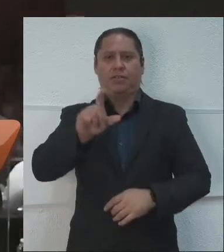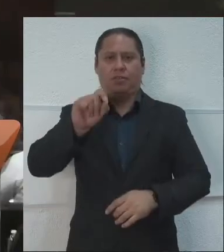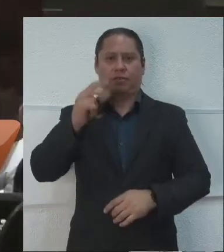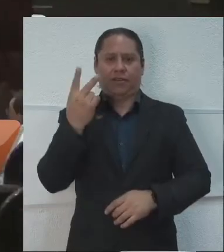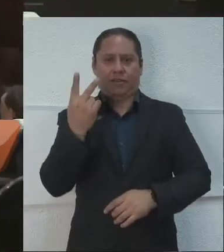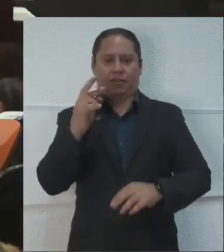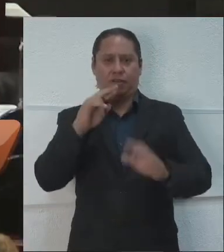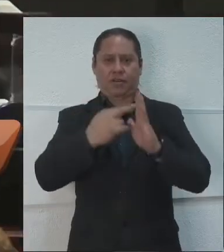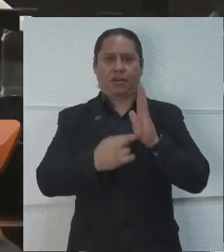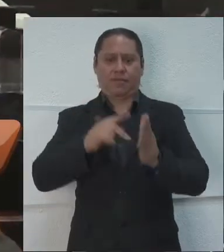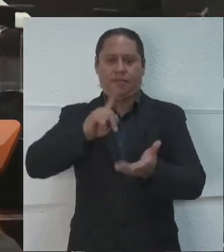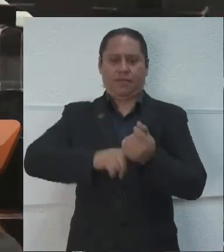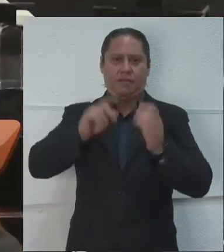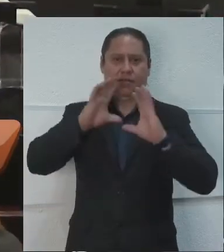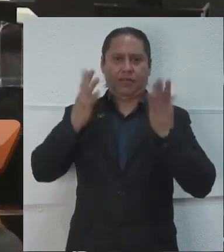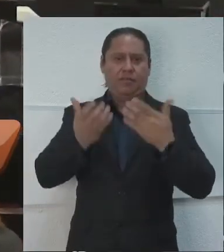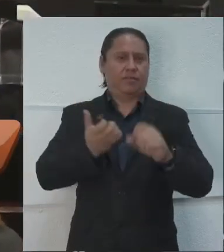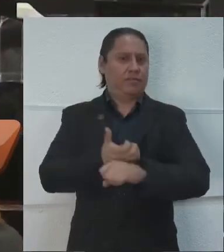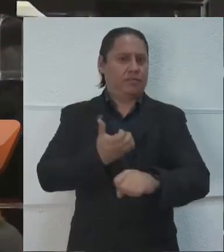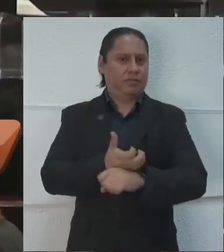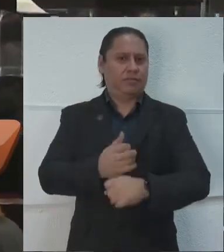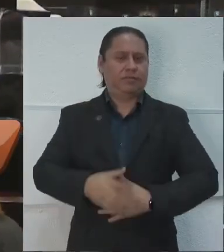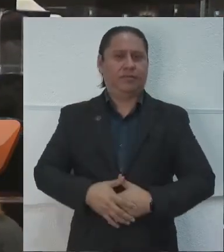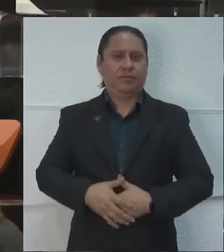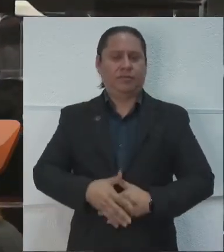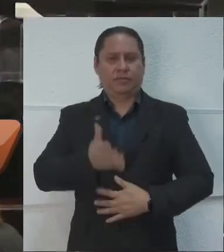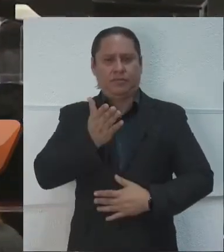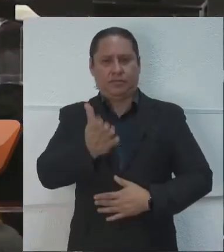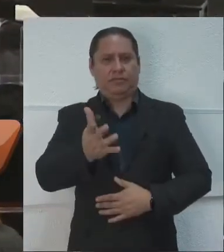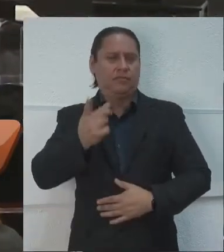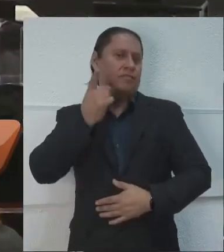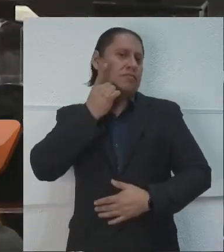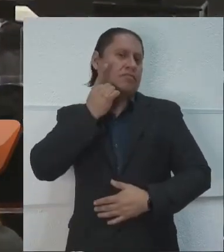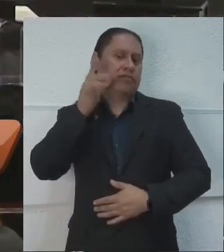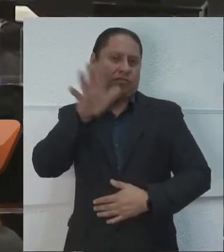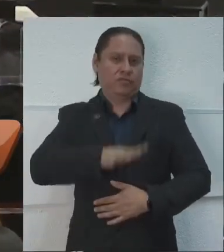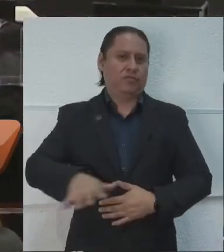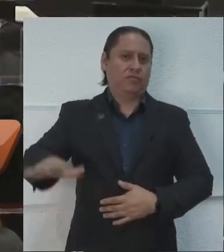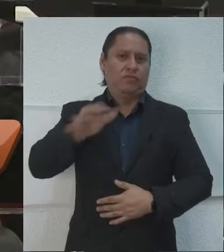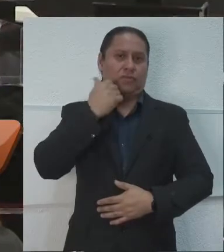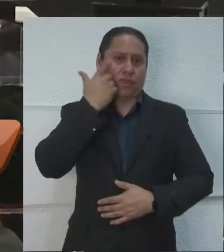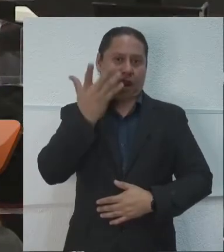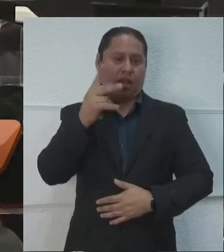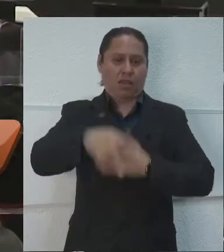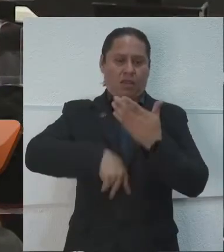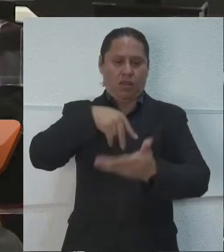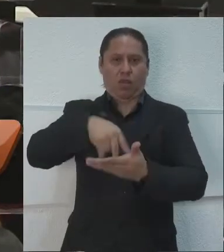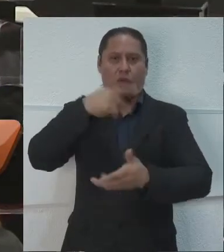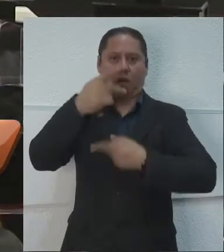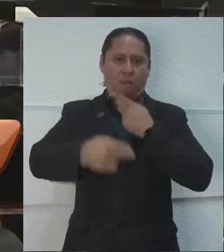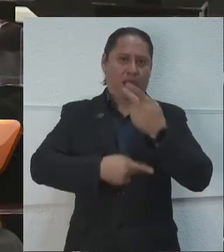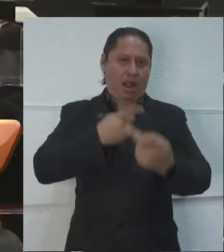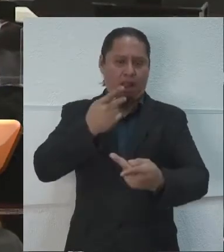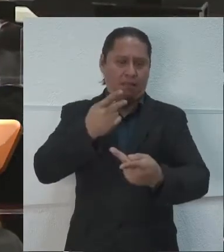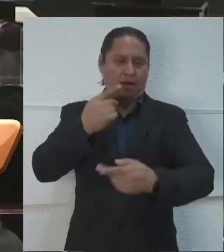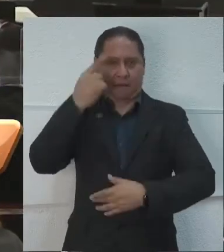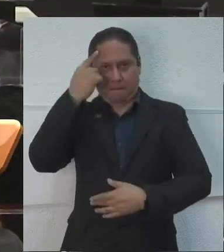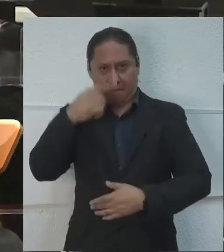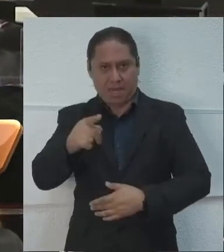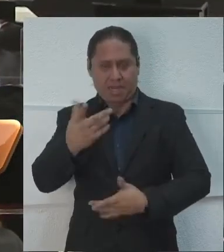del Reglamento Interior del Poder Legislativo, solicito a las diputadas y los diputados que deseen hacer uso de la